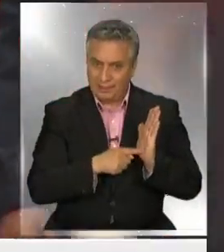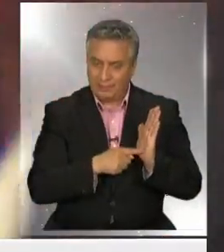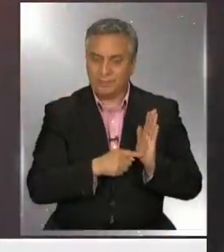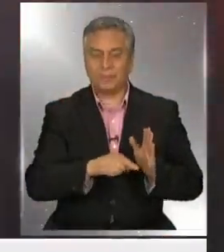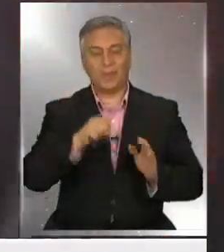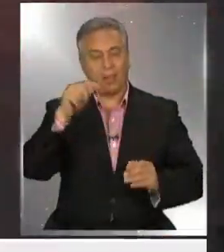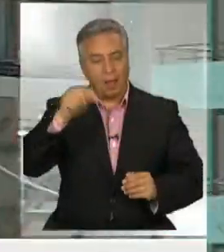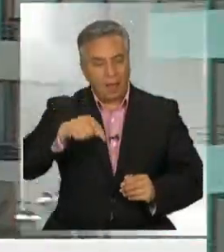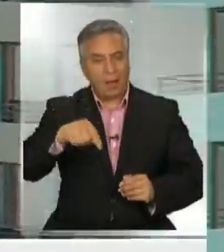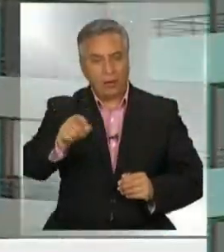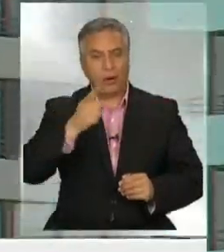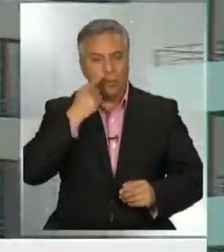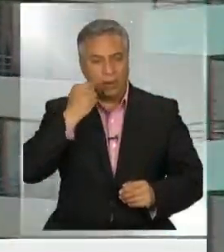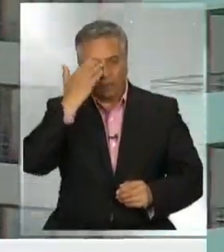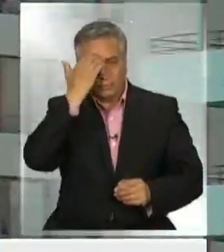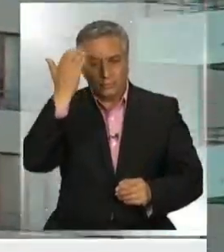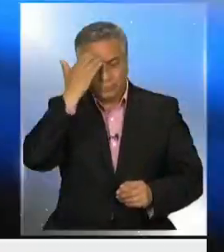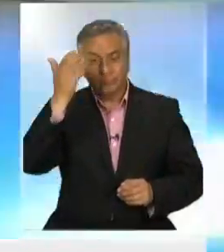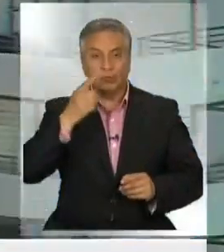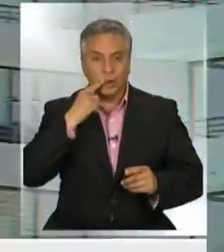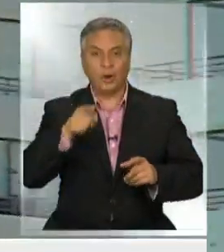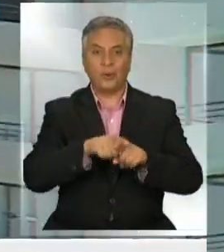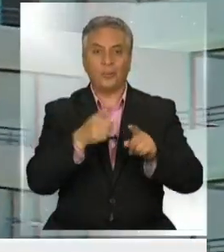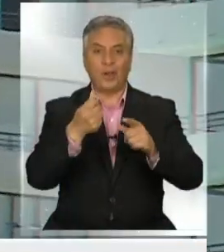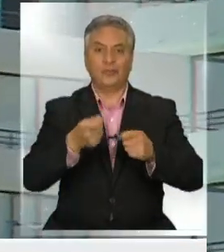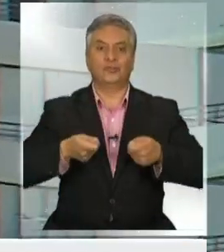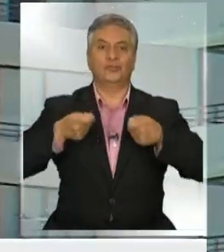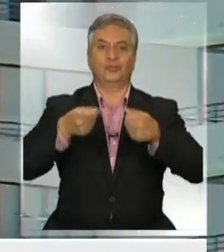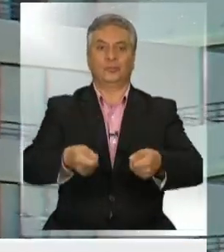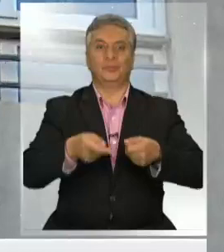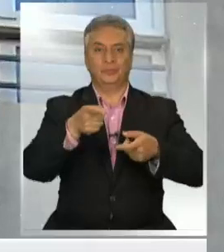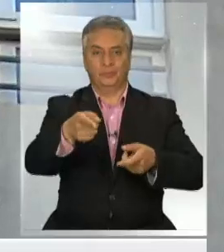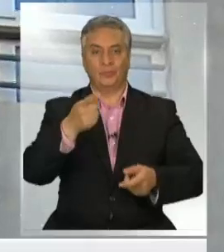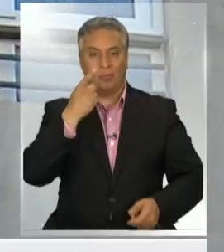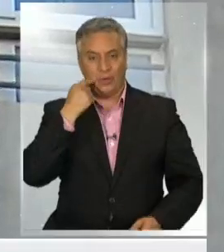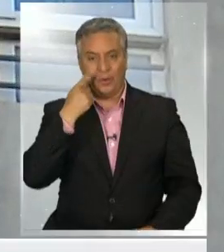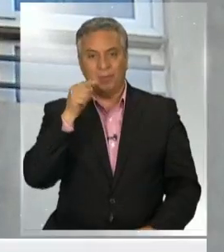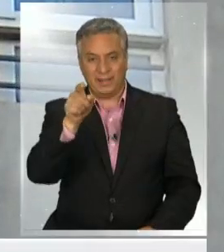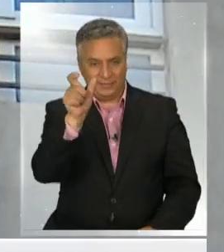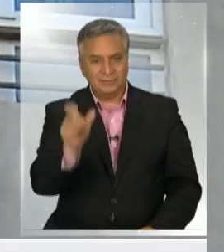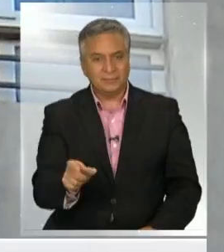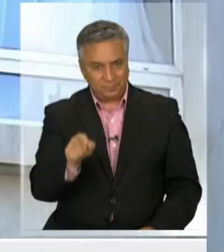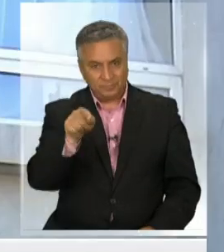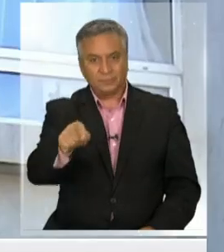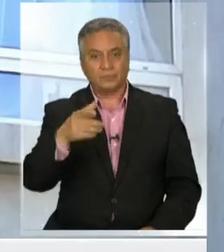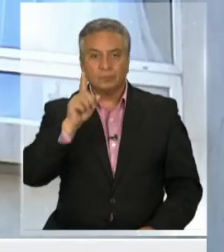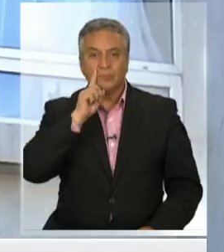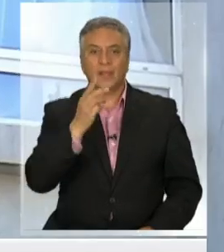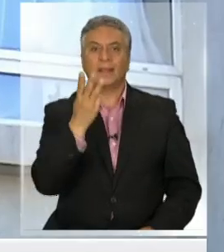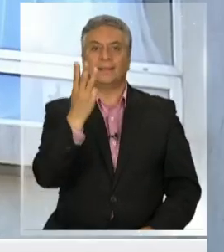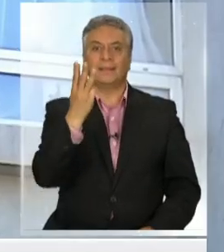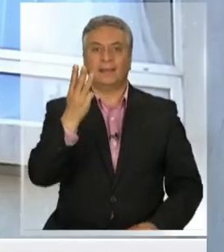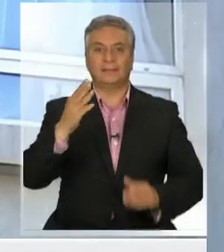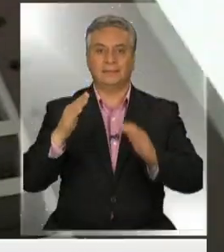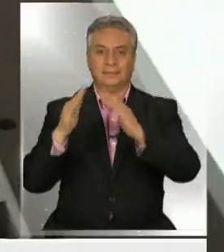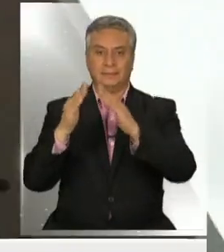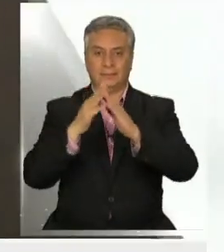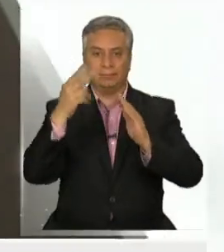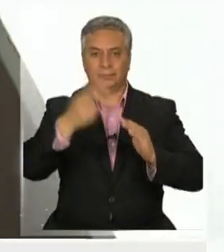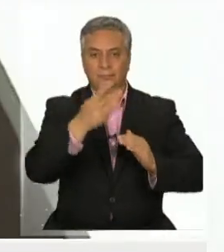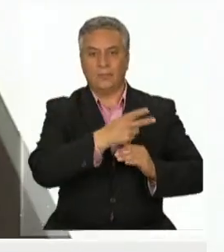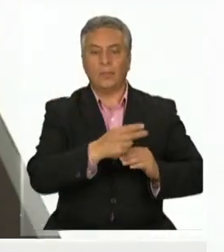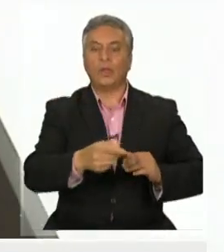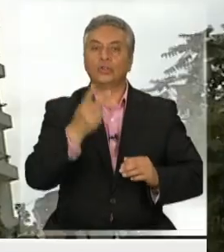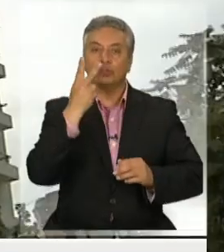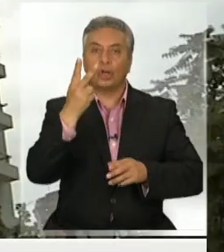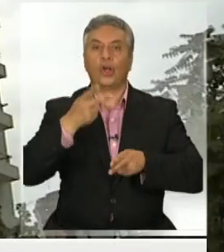y también aquellos que son inversionistas. Es el caso de Christopher, por ejemplo, que posee 3 propiedades, 2 en arriendo.